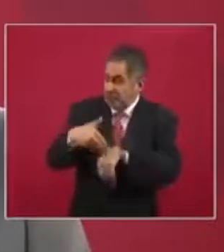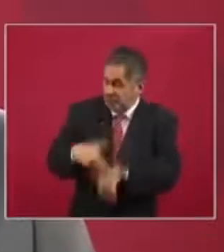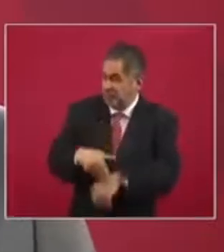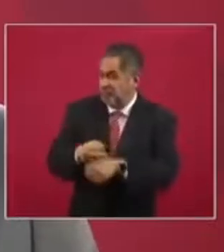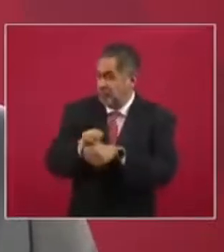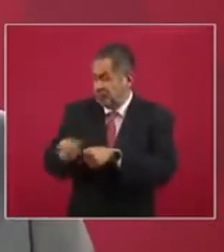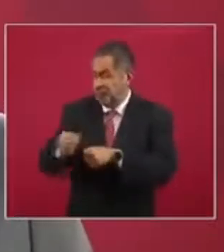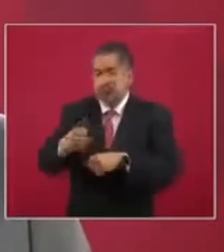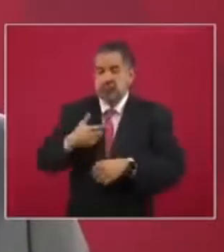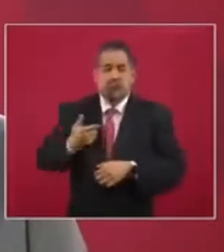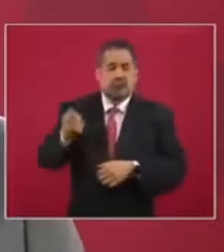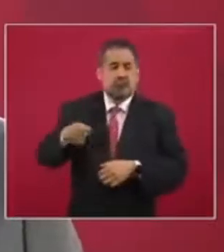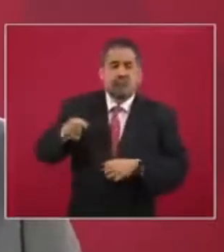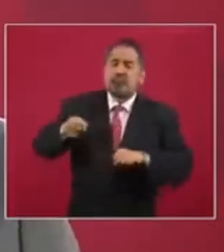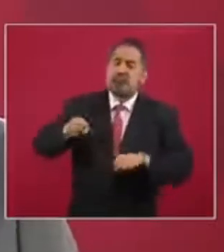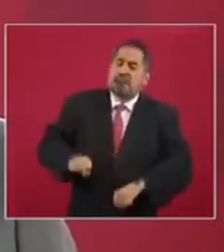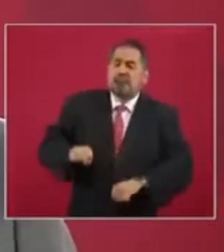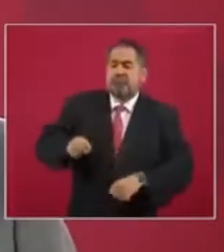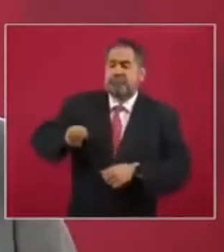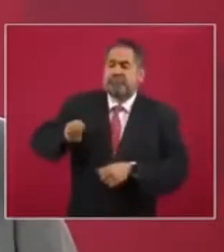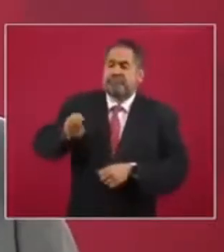requiere de autoritarismo,